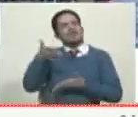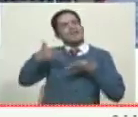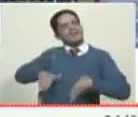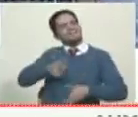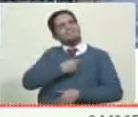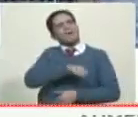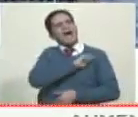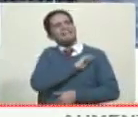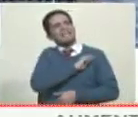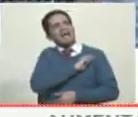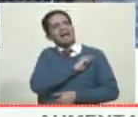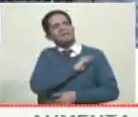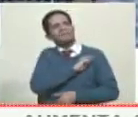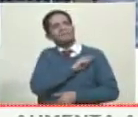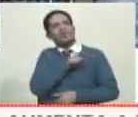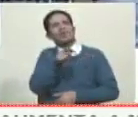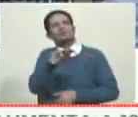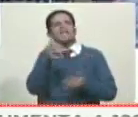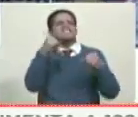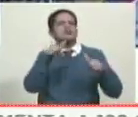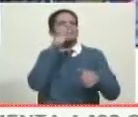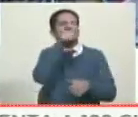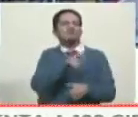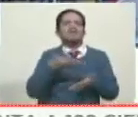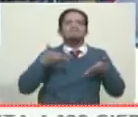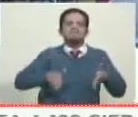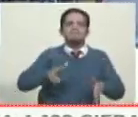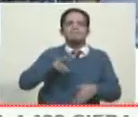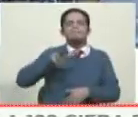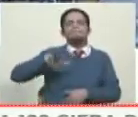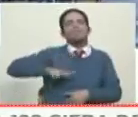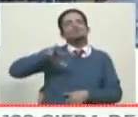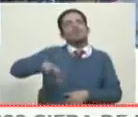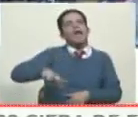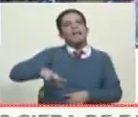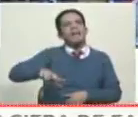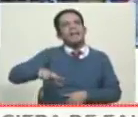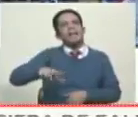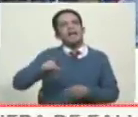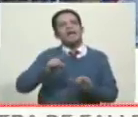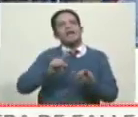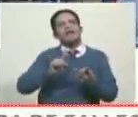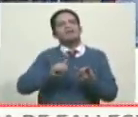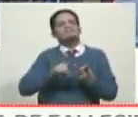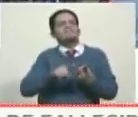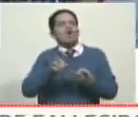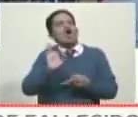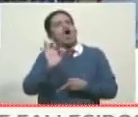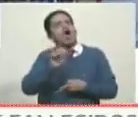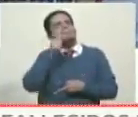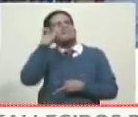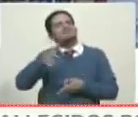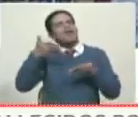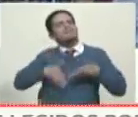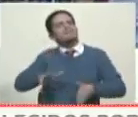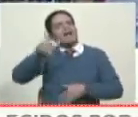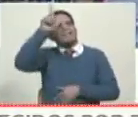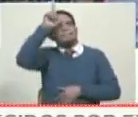españolas usted que es hijo de portugueses usted que es hija de portugueses de alemanes